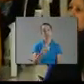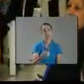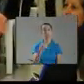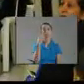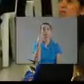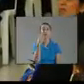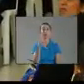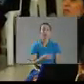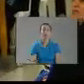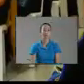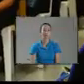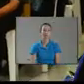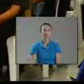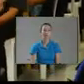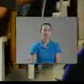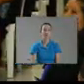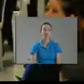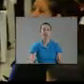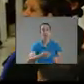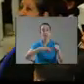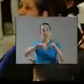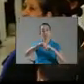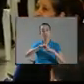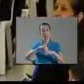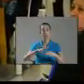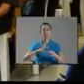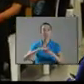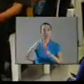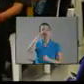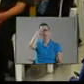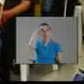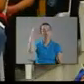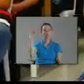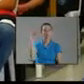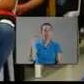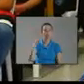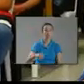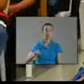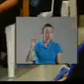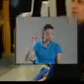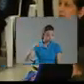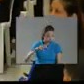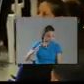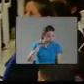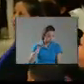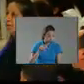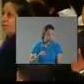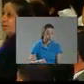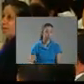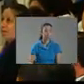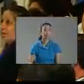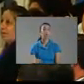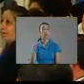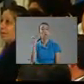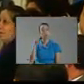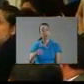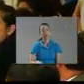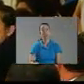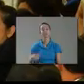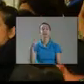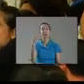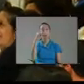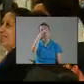Y quizás alza tus ojos a los montes y dice, ¿de dónde vendrá mi socorro? Yo vengo a decirte aquí, a recordártelo, tu socorro viene de